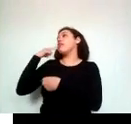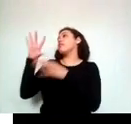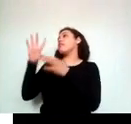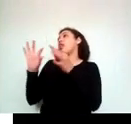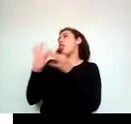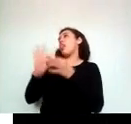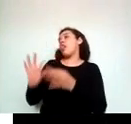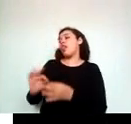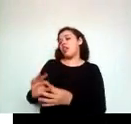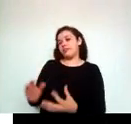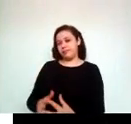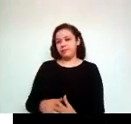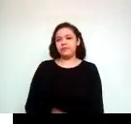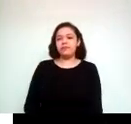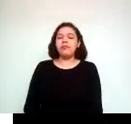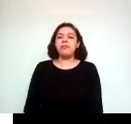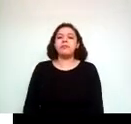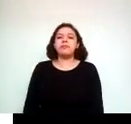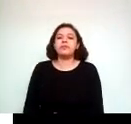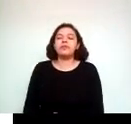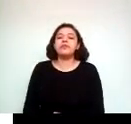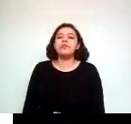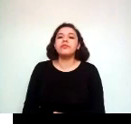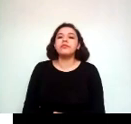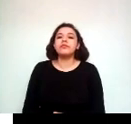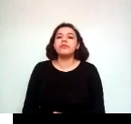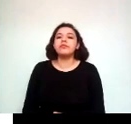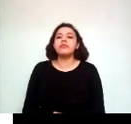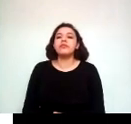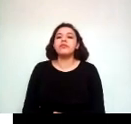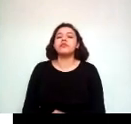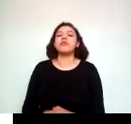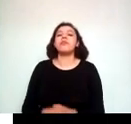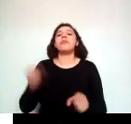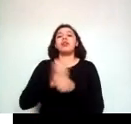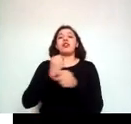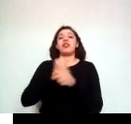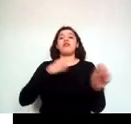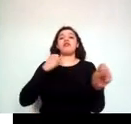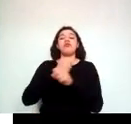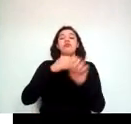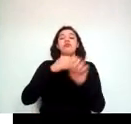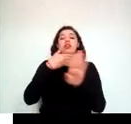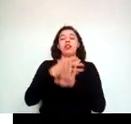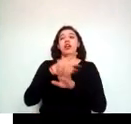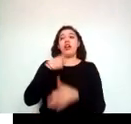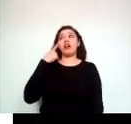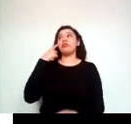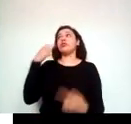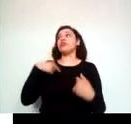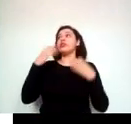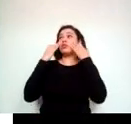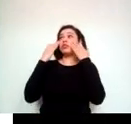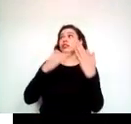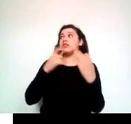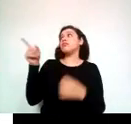institución. También, informar sobre prácticas opuestas o denunciar actos de violencia. Y denunciar actos de violencia no es solo los